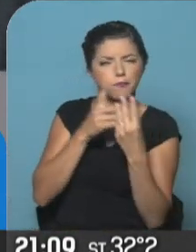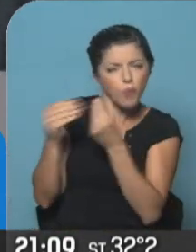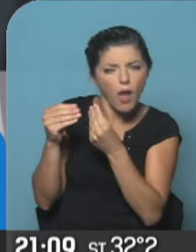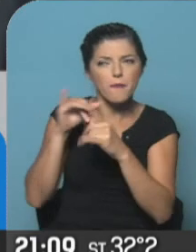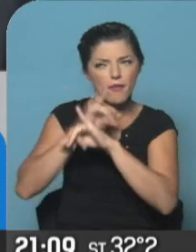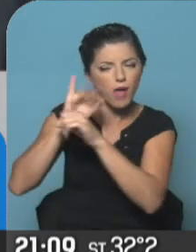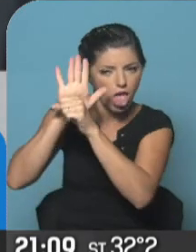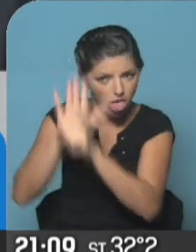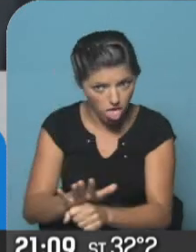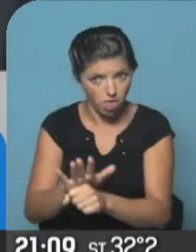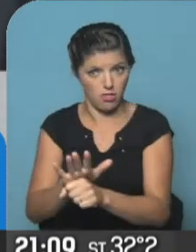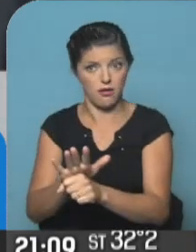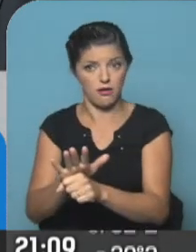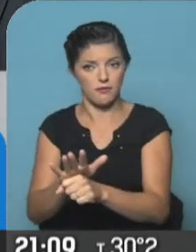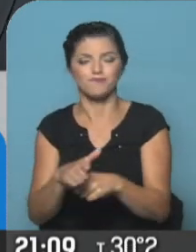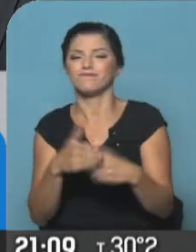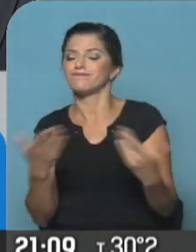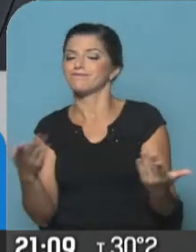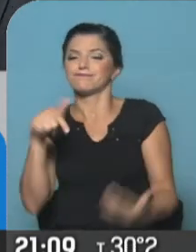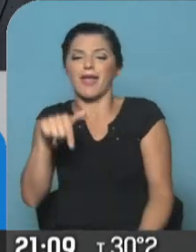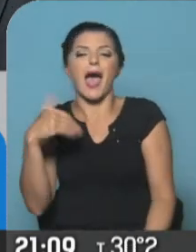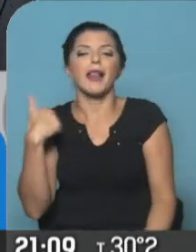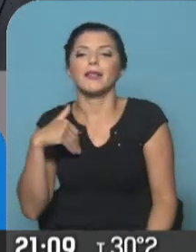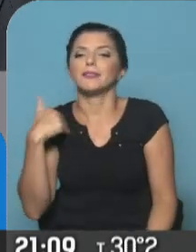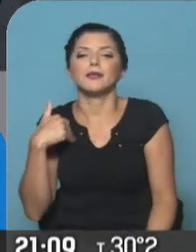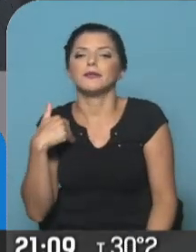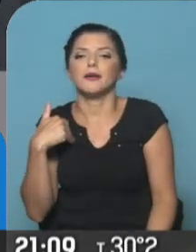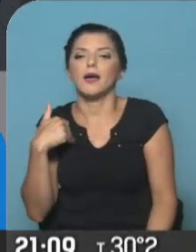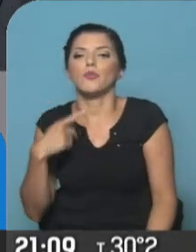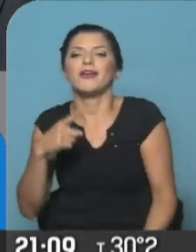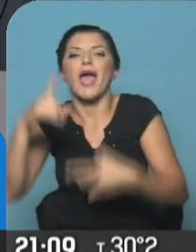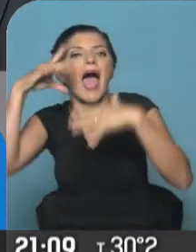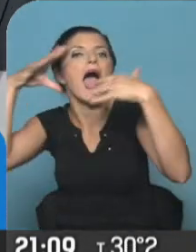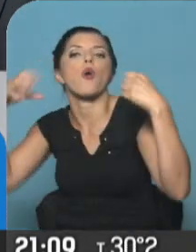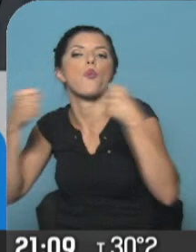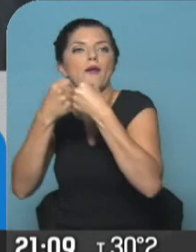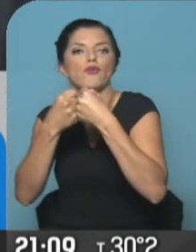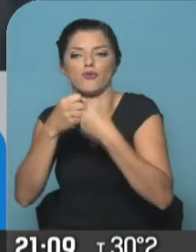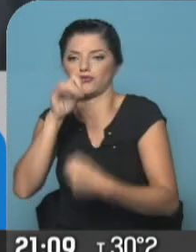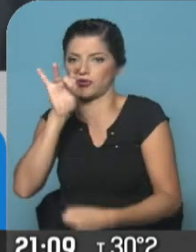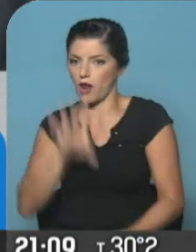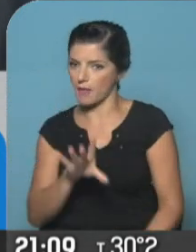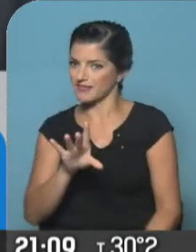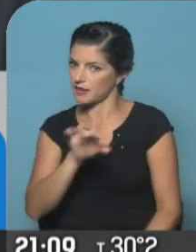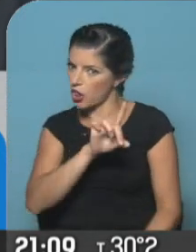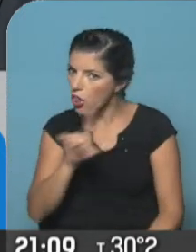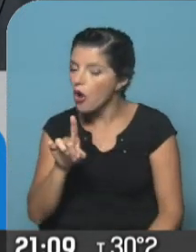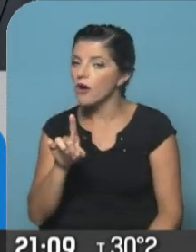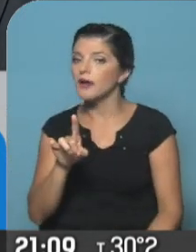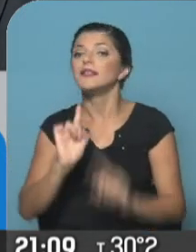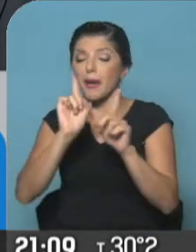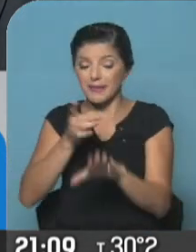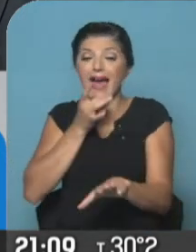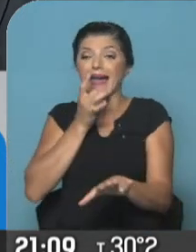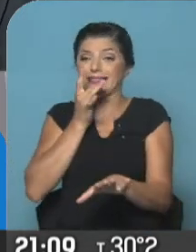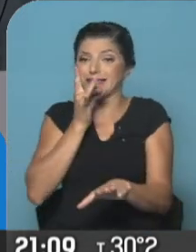sucedió, porque aquí en la Argentina no sucedió un memorándum nada más. Sucedió una bomba que mató a